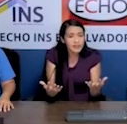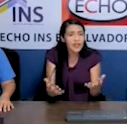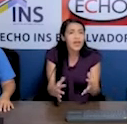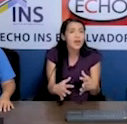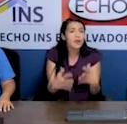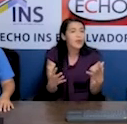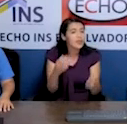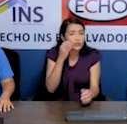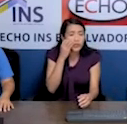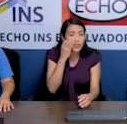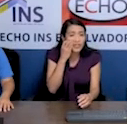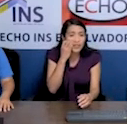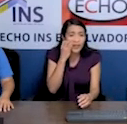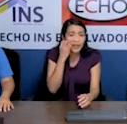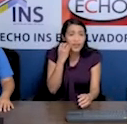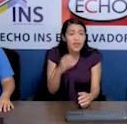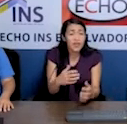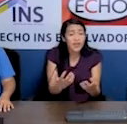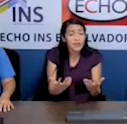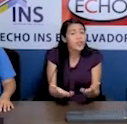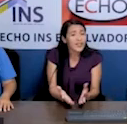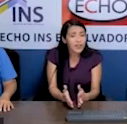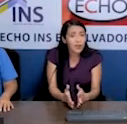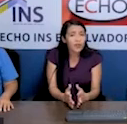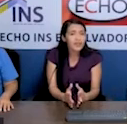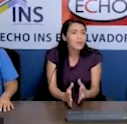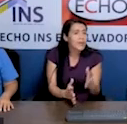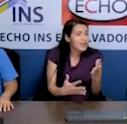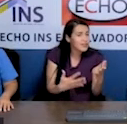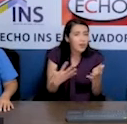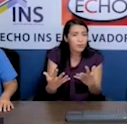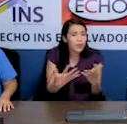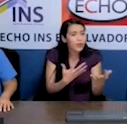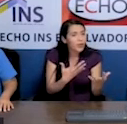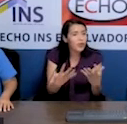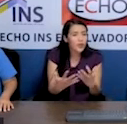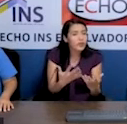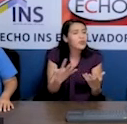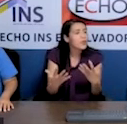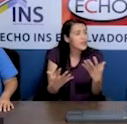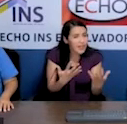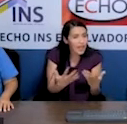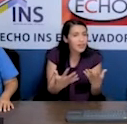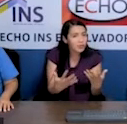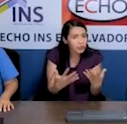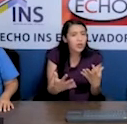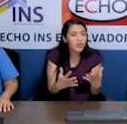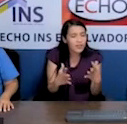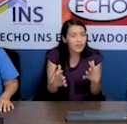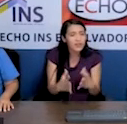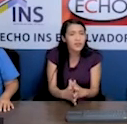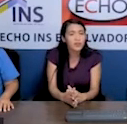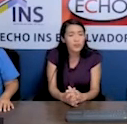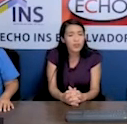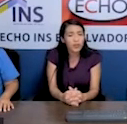una ICC o retención hídrica. Diurético, que también está un poco controversial el uso